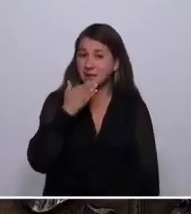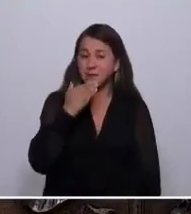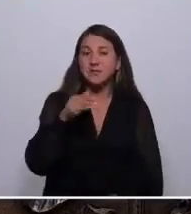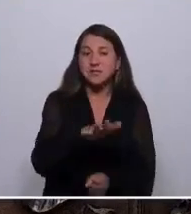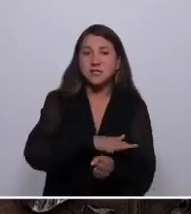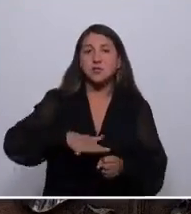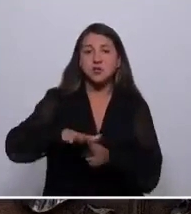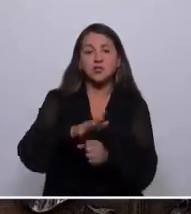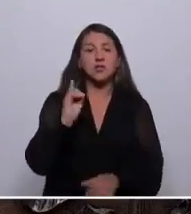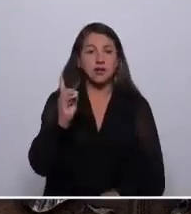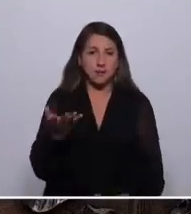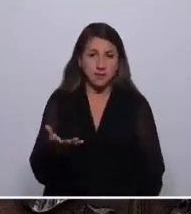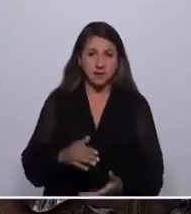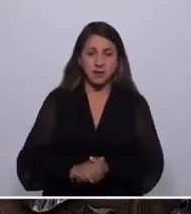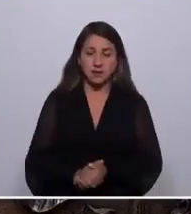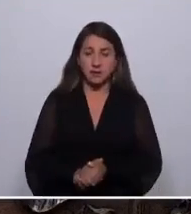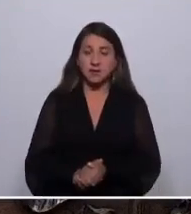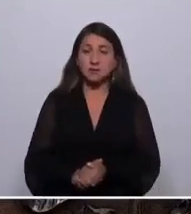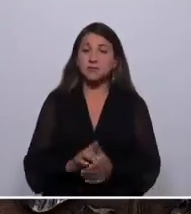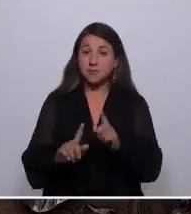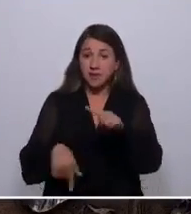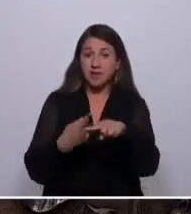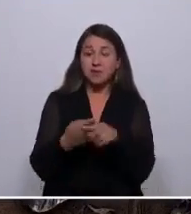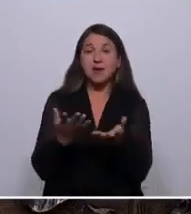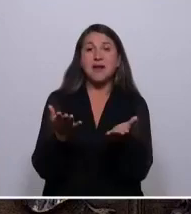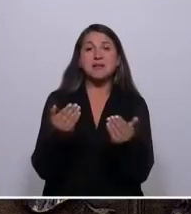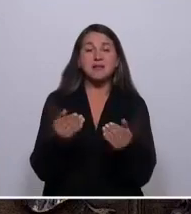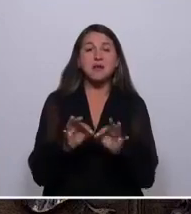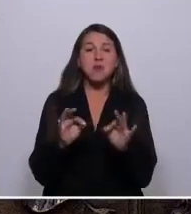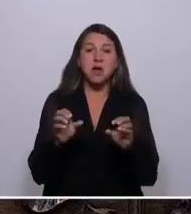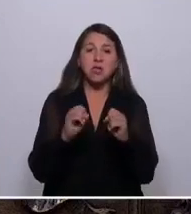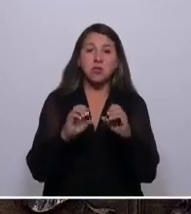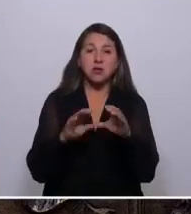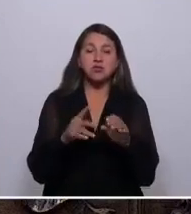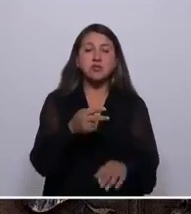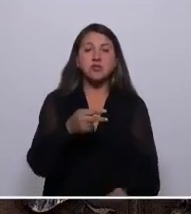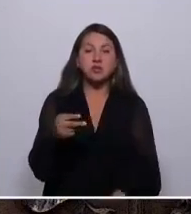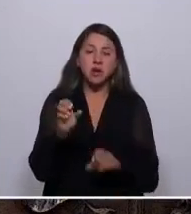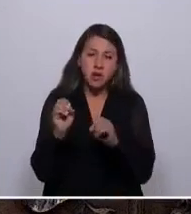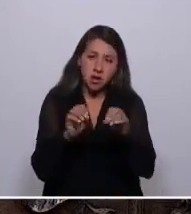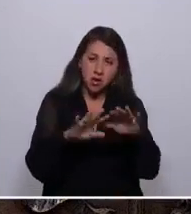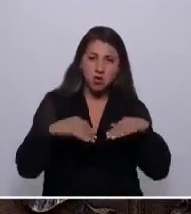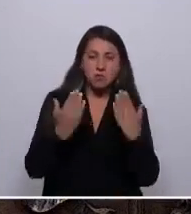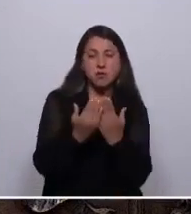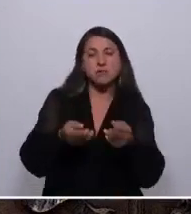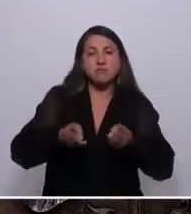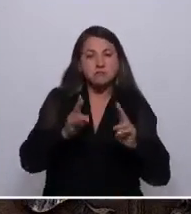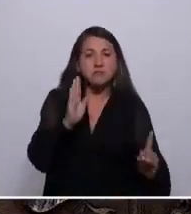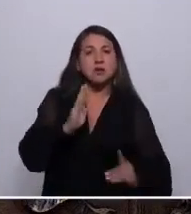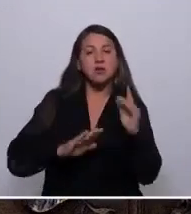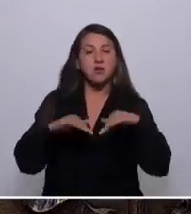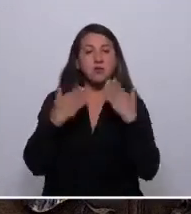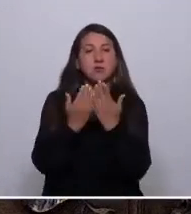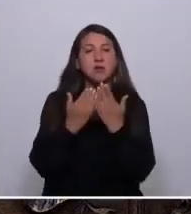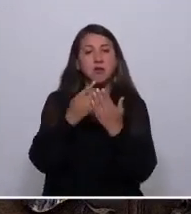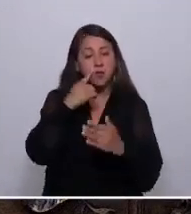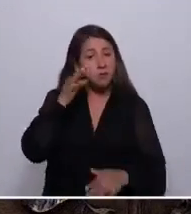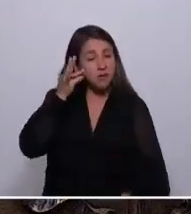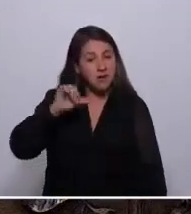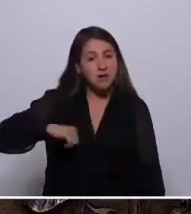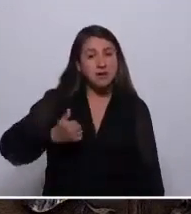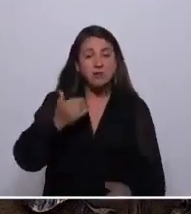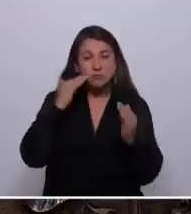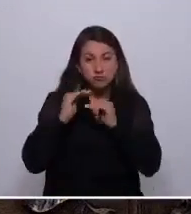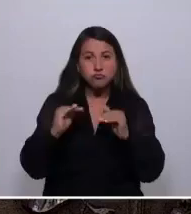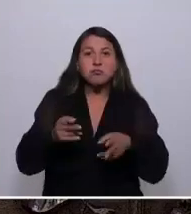situación de discapacidad. Además, necesitamos una educación sexual integral que permita el desarrollo completo de los niños y niñas, permitiendo